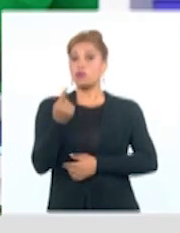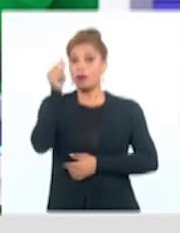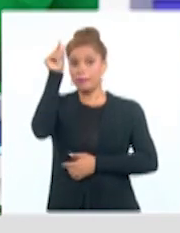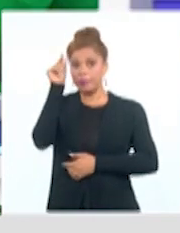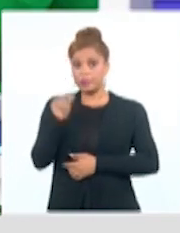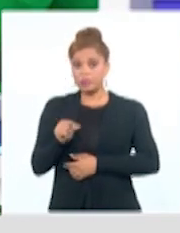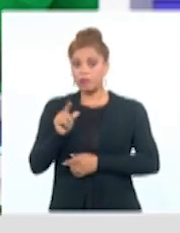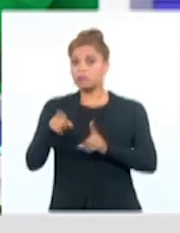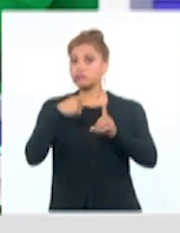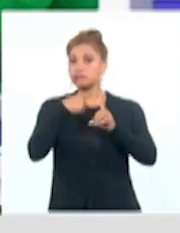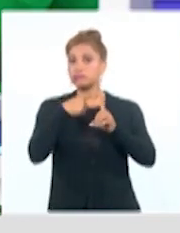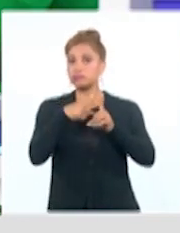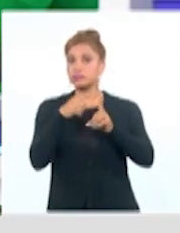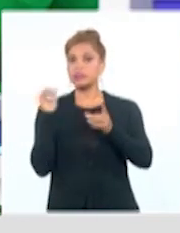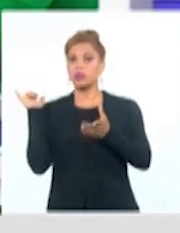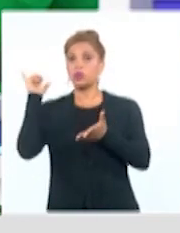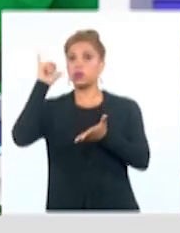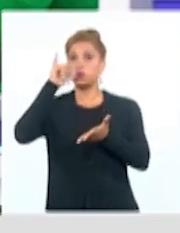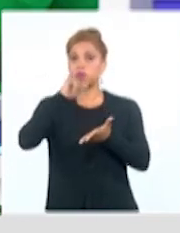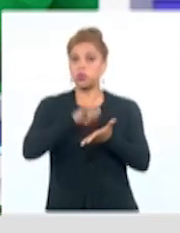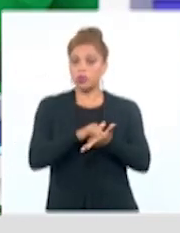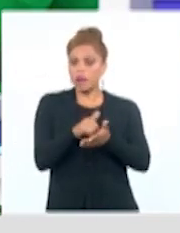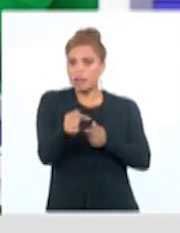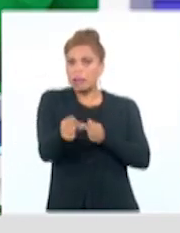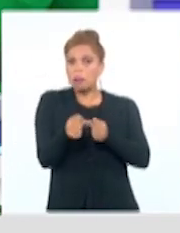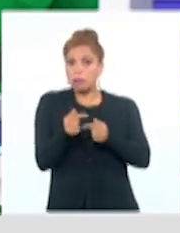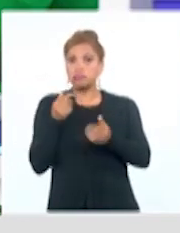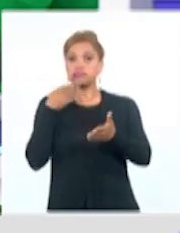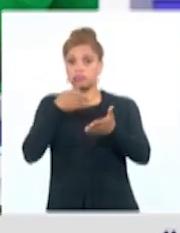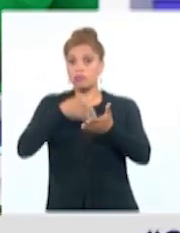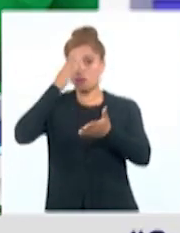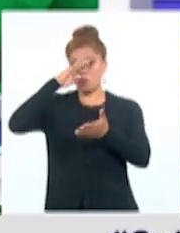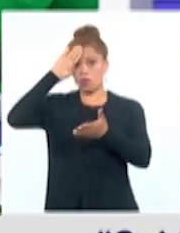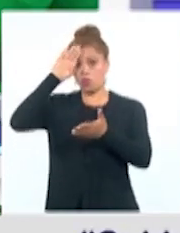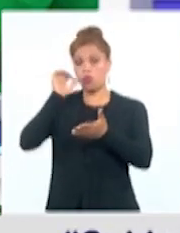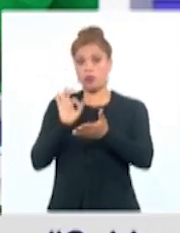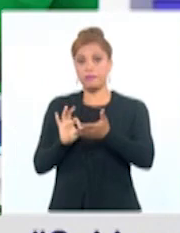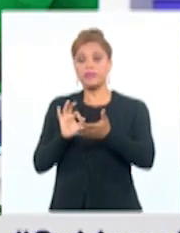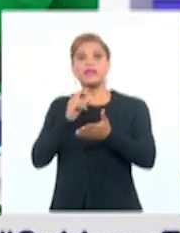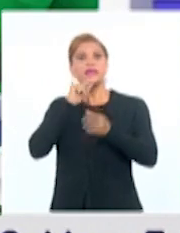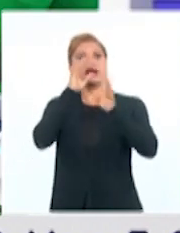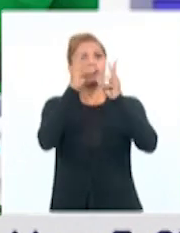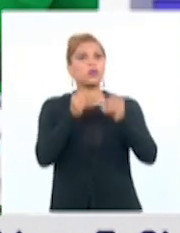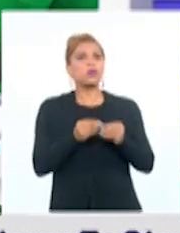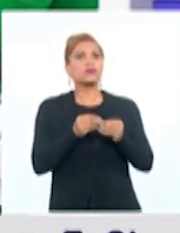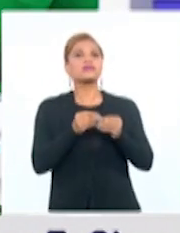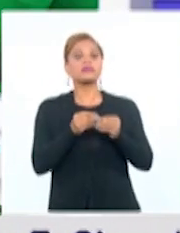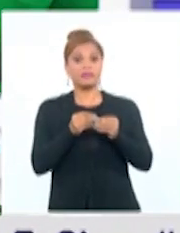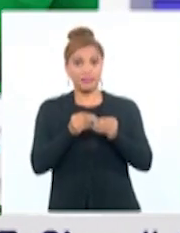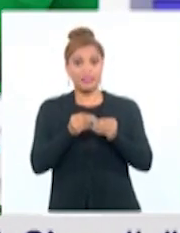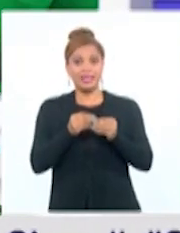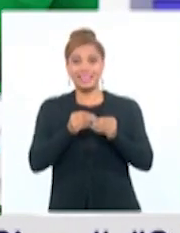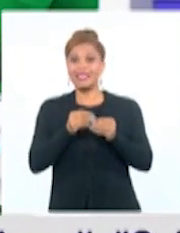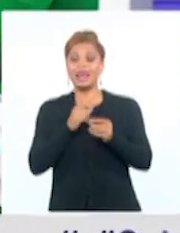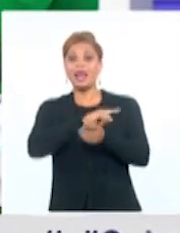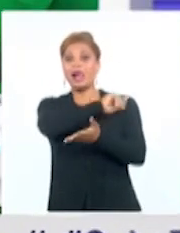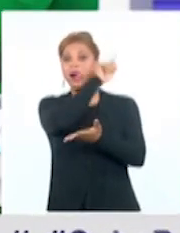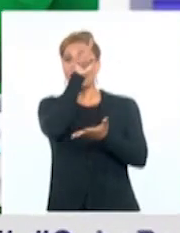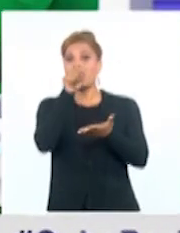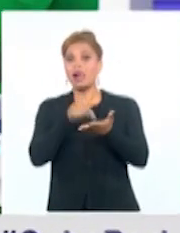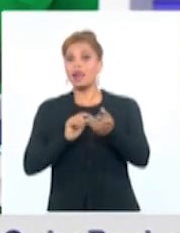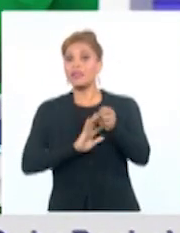caso importado que arribó recientemente a nuestro país, y en el acumulado sí, durante toda la